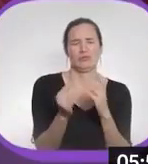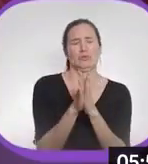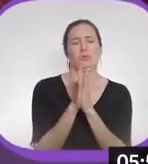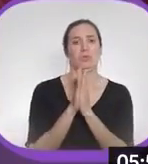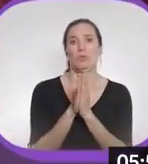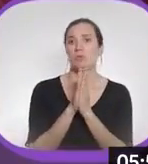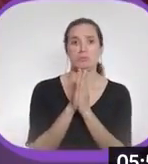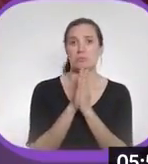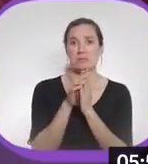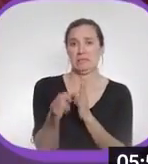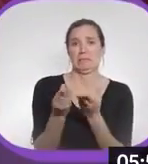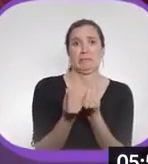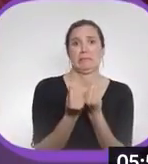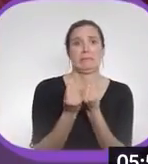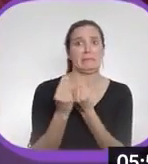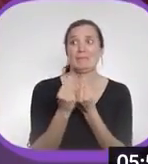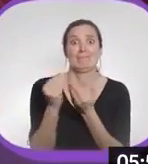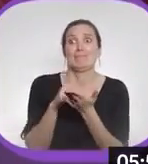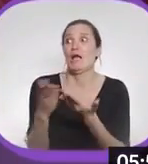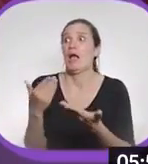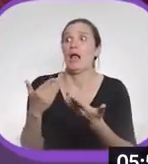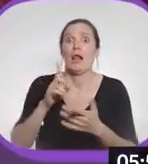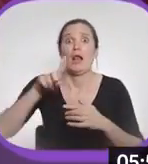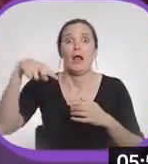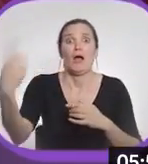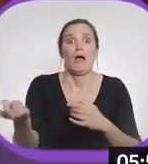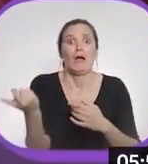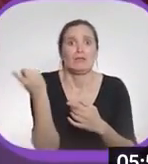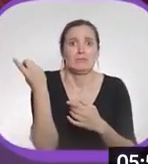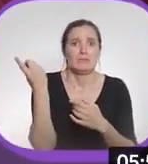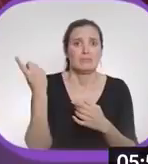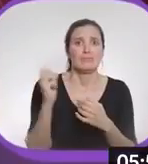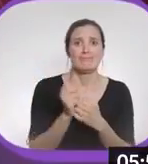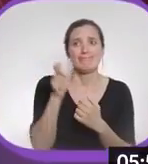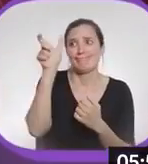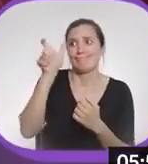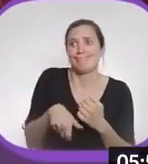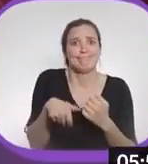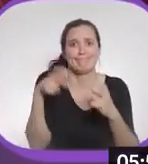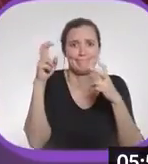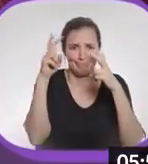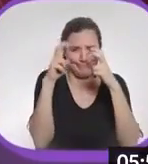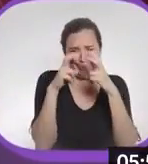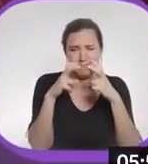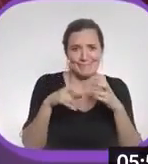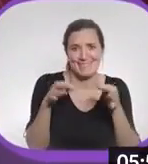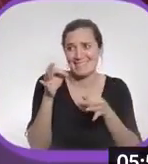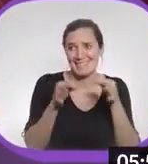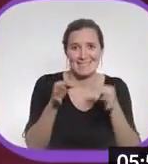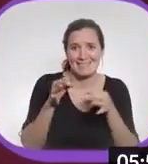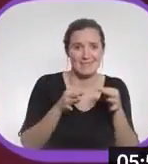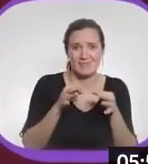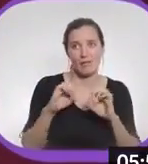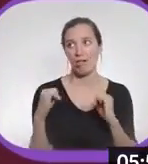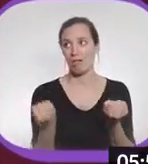¡Por favor! ¡Ella me aterra! ¿No hay alguien más? ¿Un dictador malvado? ¿Un científico loco? ¿Debbie, la furiosa malcriada de las amas de casa de